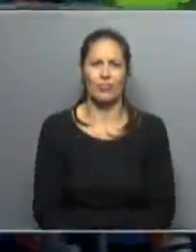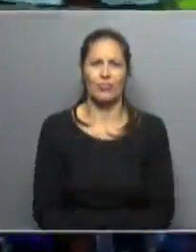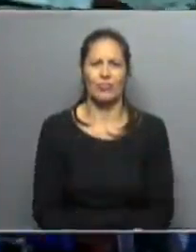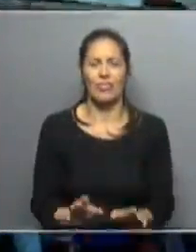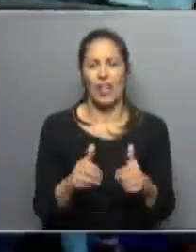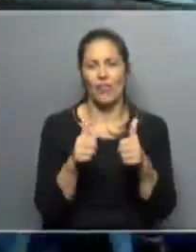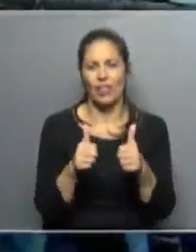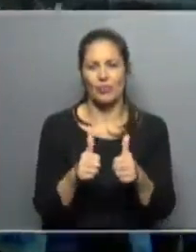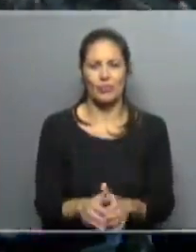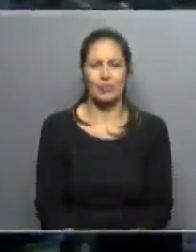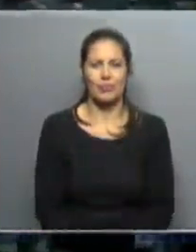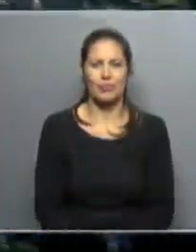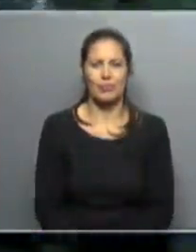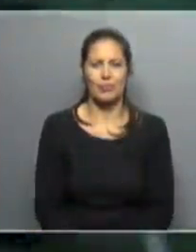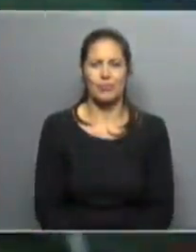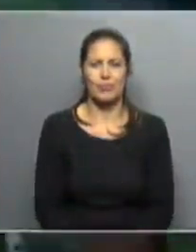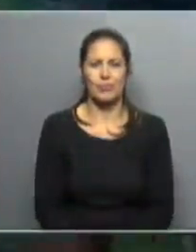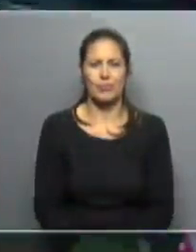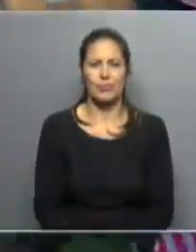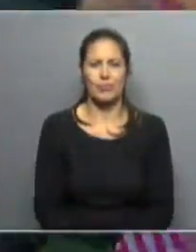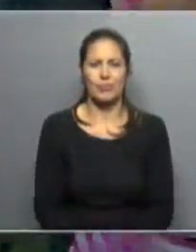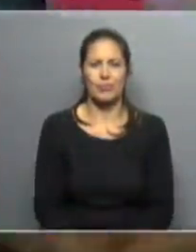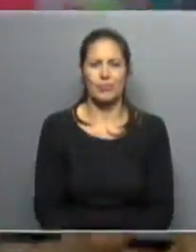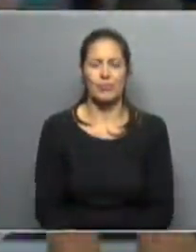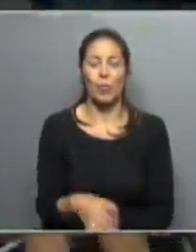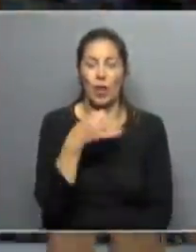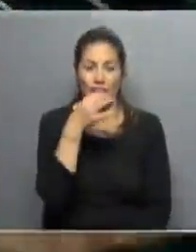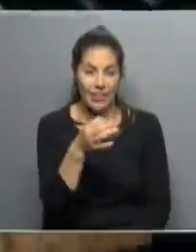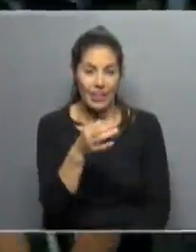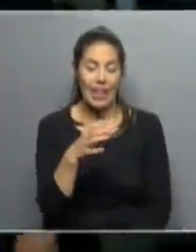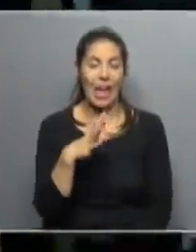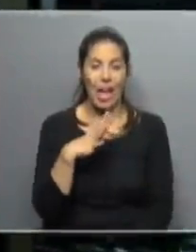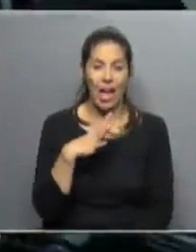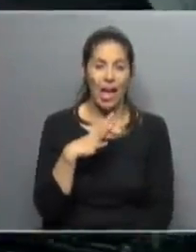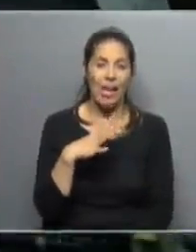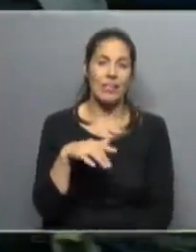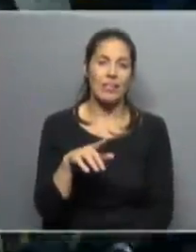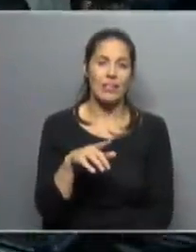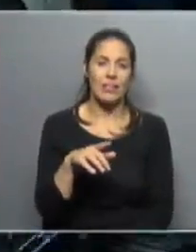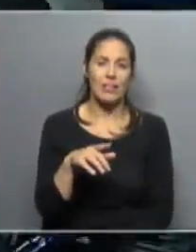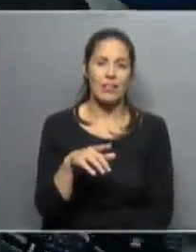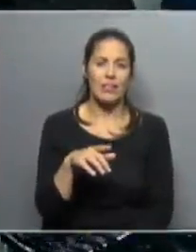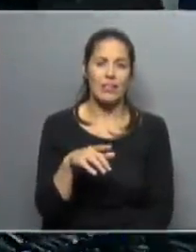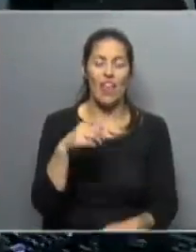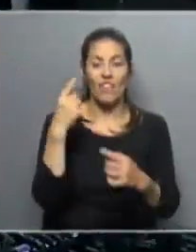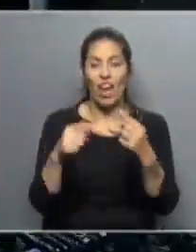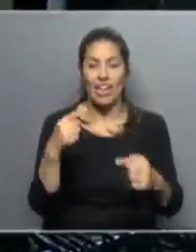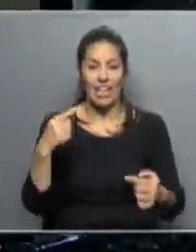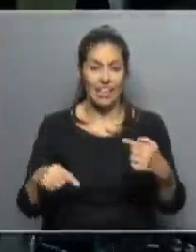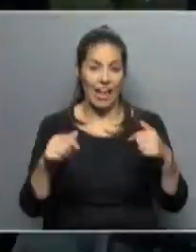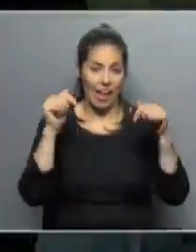bien. Bueno, y como les dije, tenemos toda esta variedad por